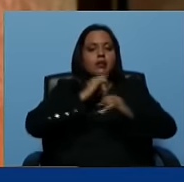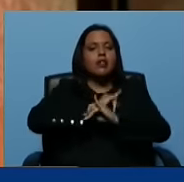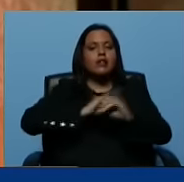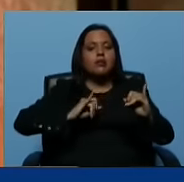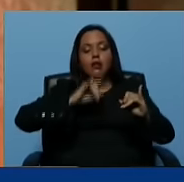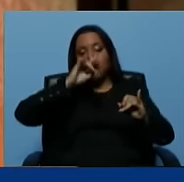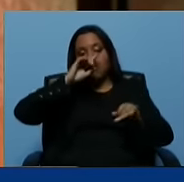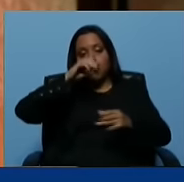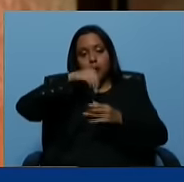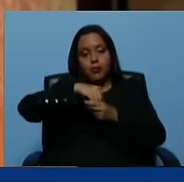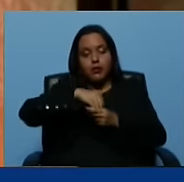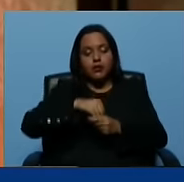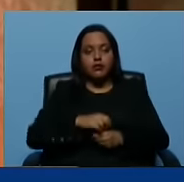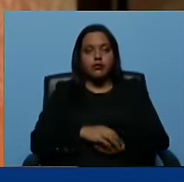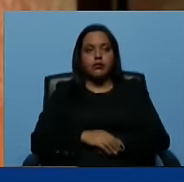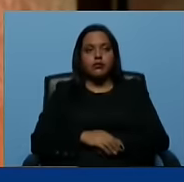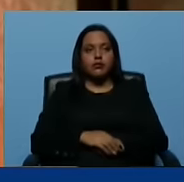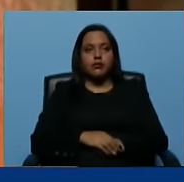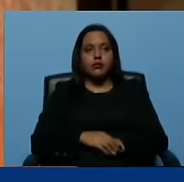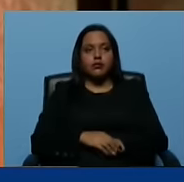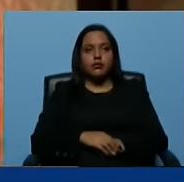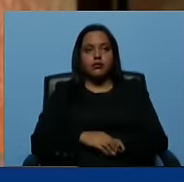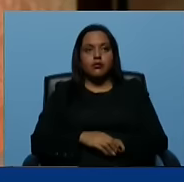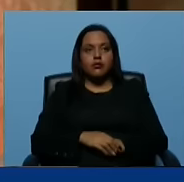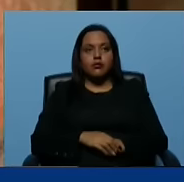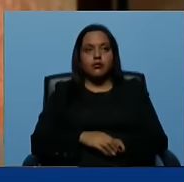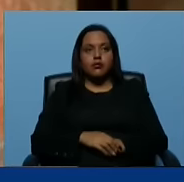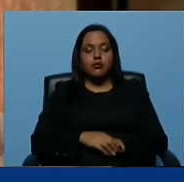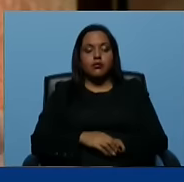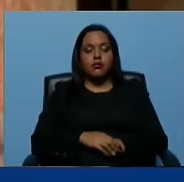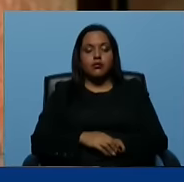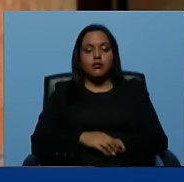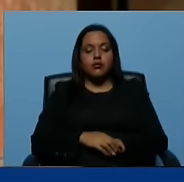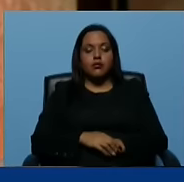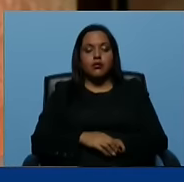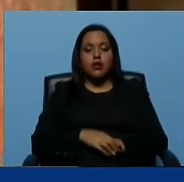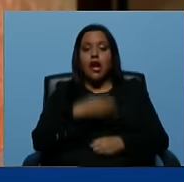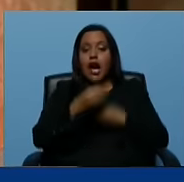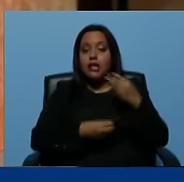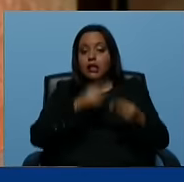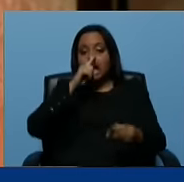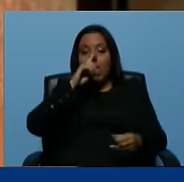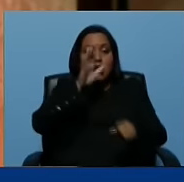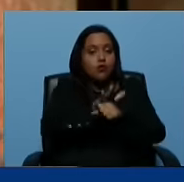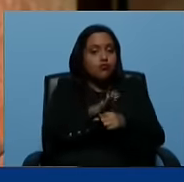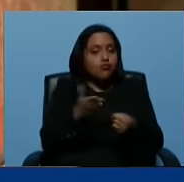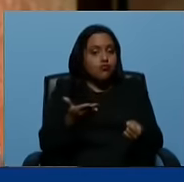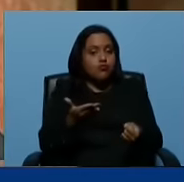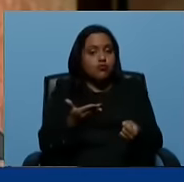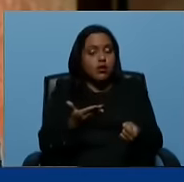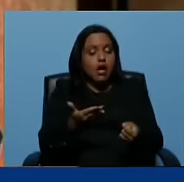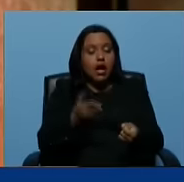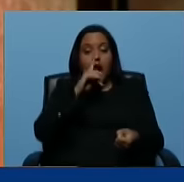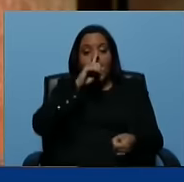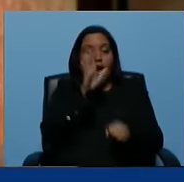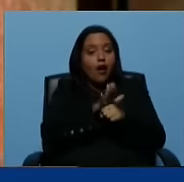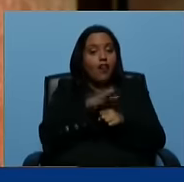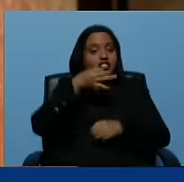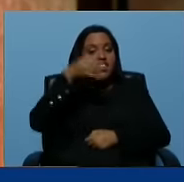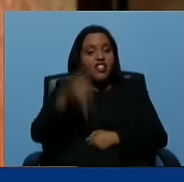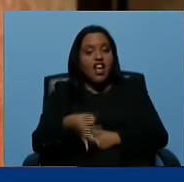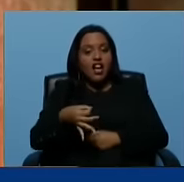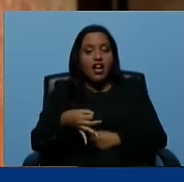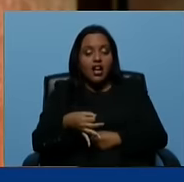el silencio. Y suena una verdad de perogrullo, pero lo que hacen es callarnos, callar la verdad, callar